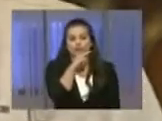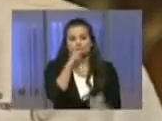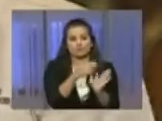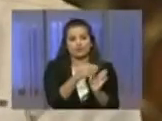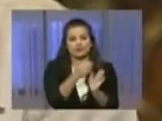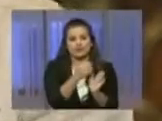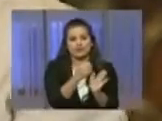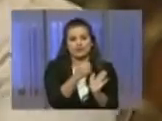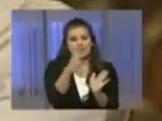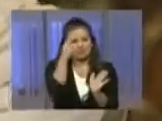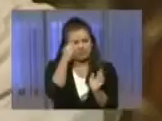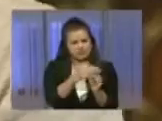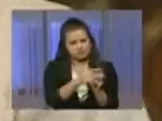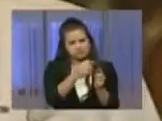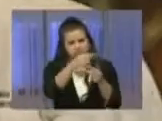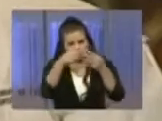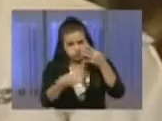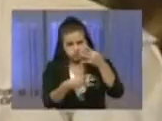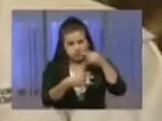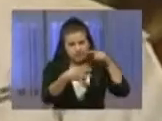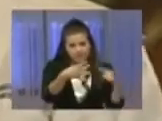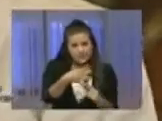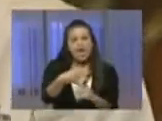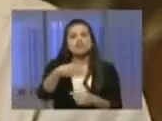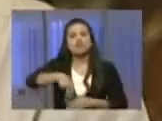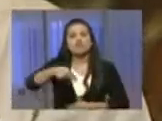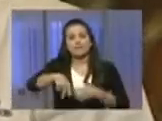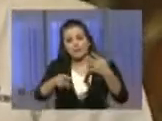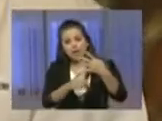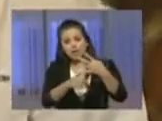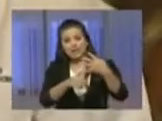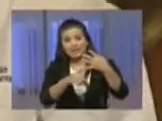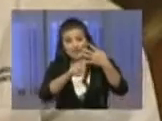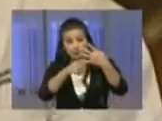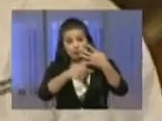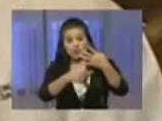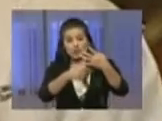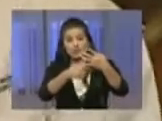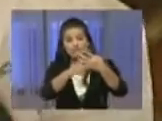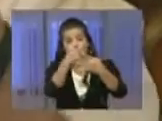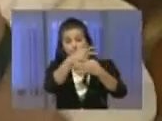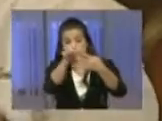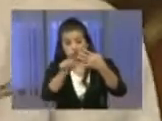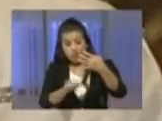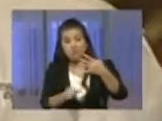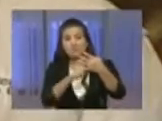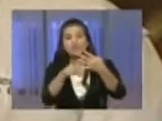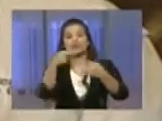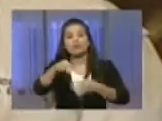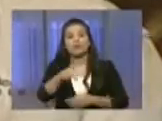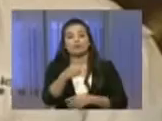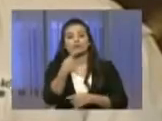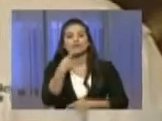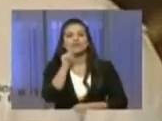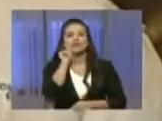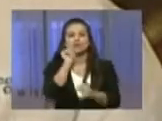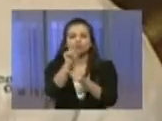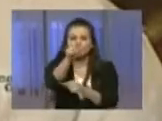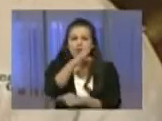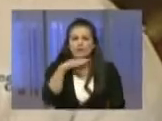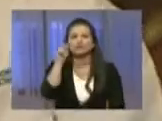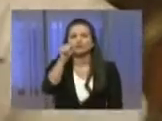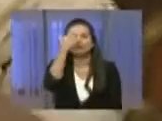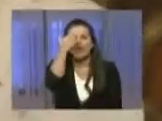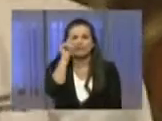después es el 29 de noviembre y la norma en el artículo 30 y eso lo sabes tú capril Tú sabes que eso es